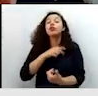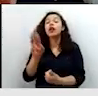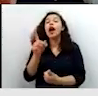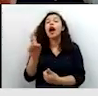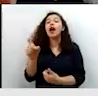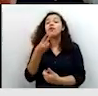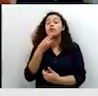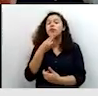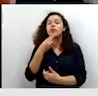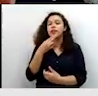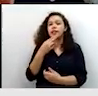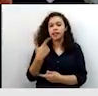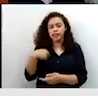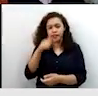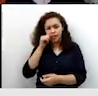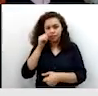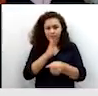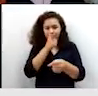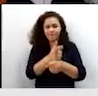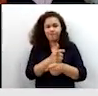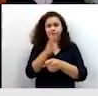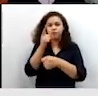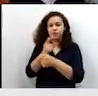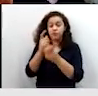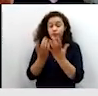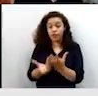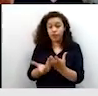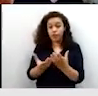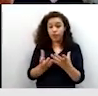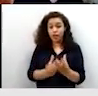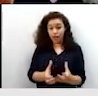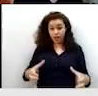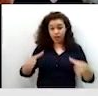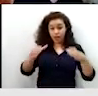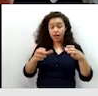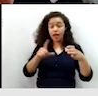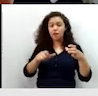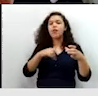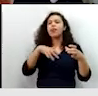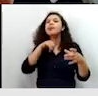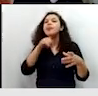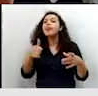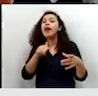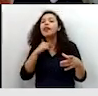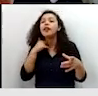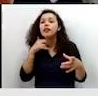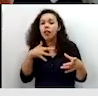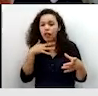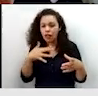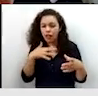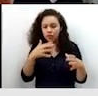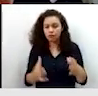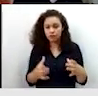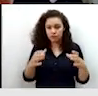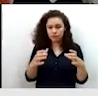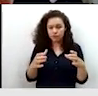es importante identificar que este depósito de agua no haya sido contaminada. Sobre todo, pues,